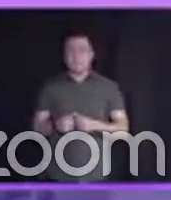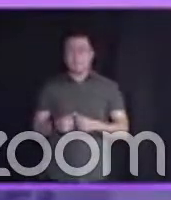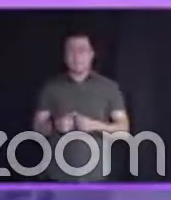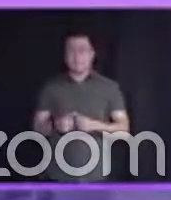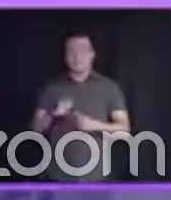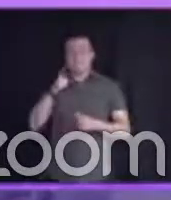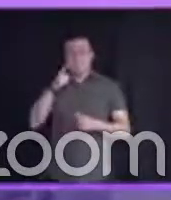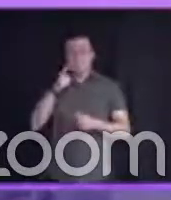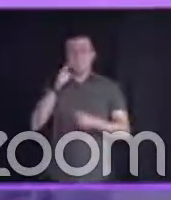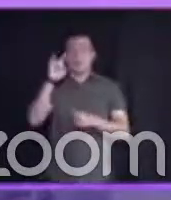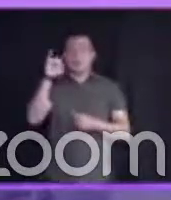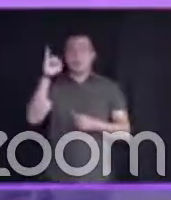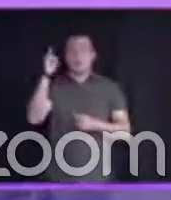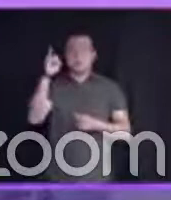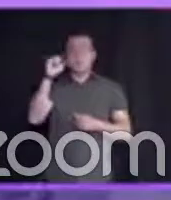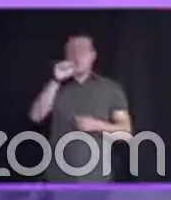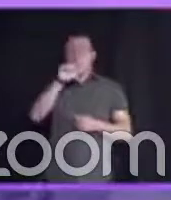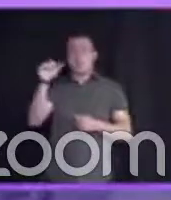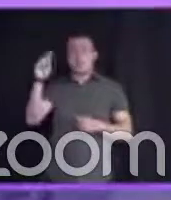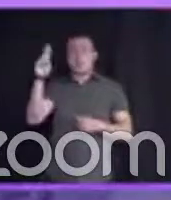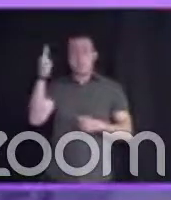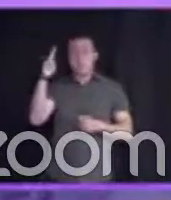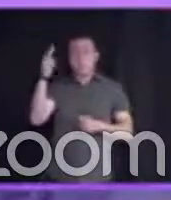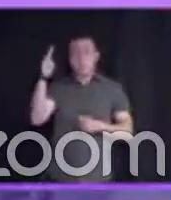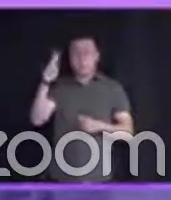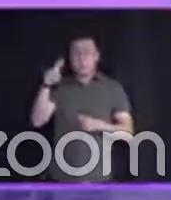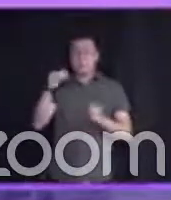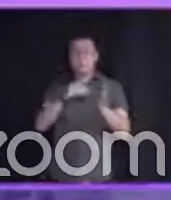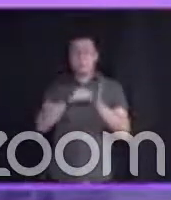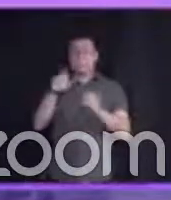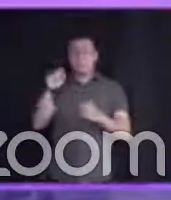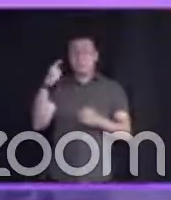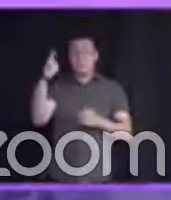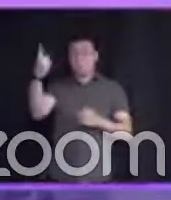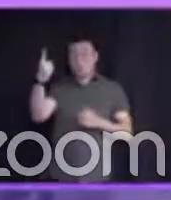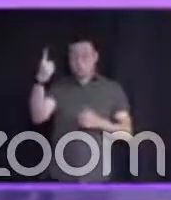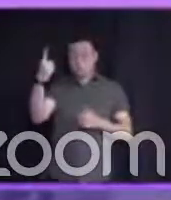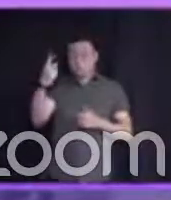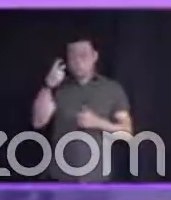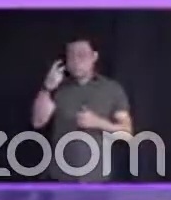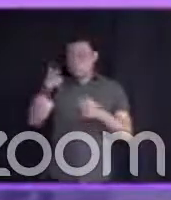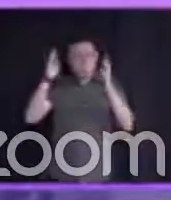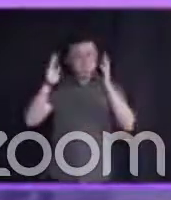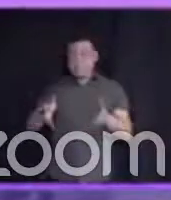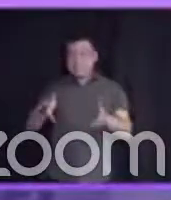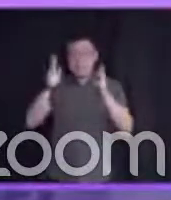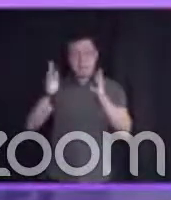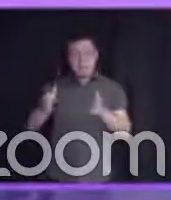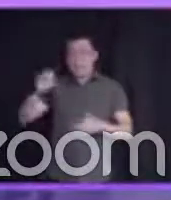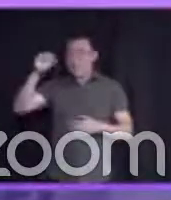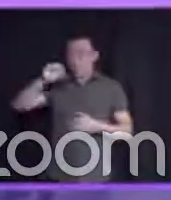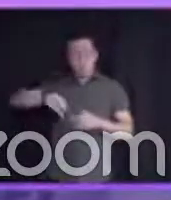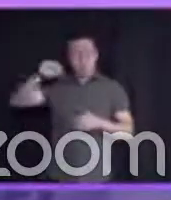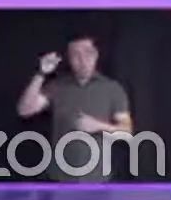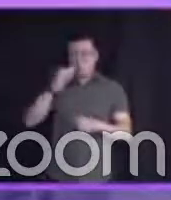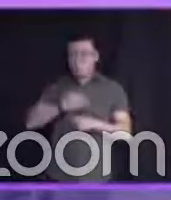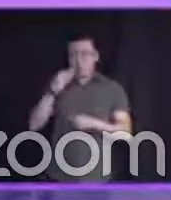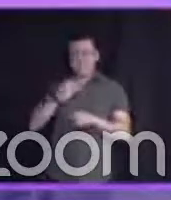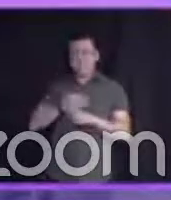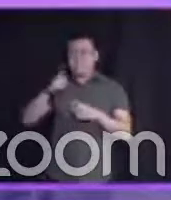Ahí está. De junio a noviembre del 2021, hay que calificar empezando ya,